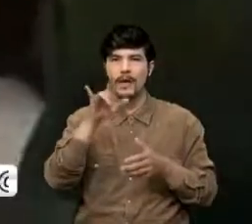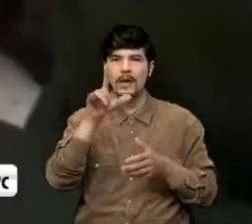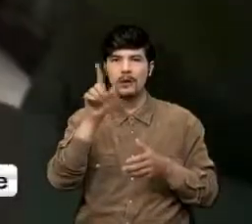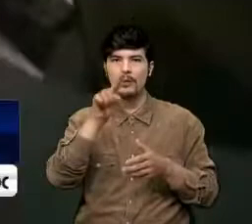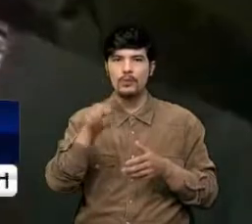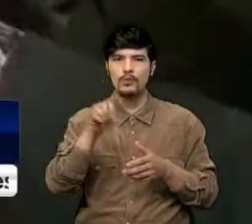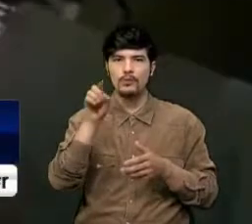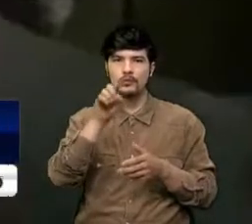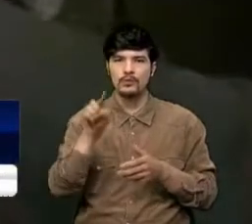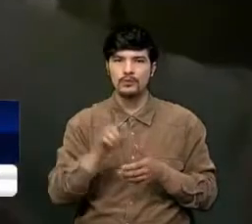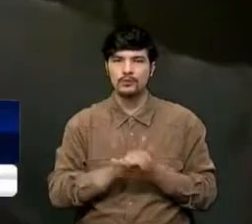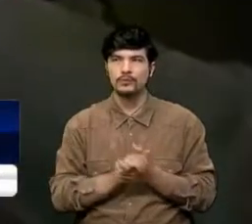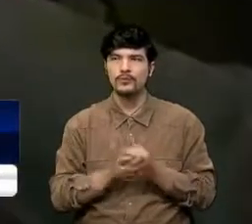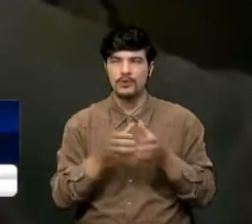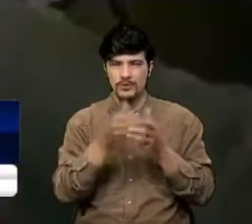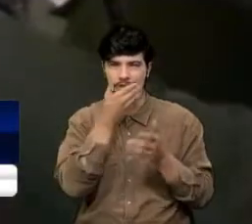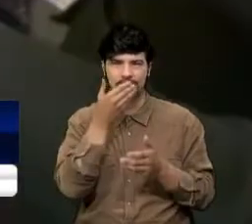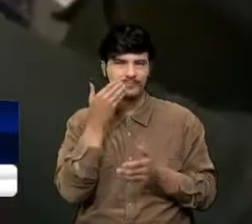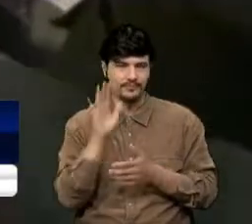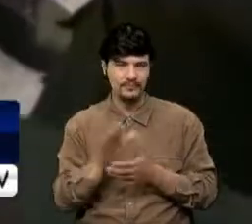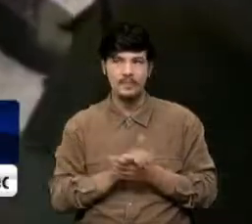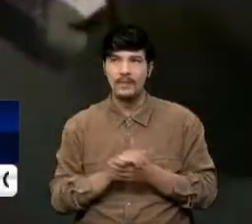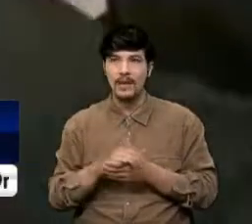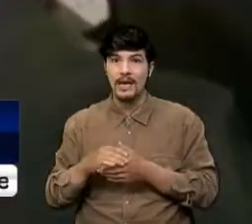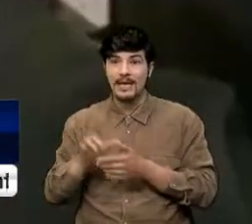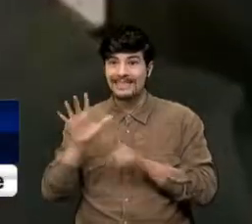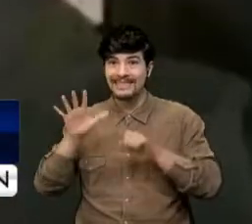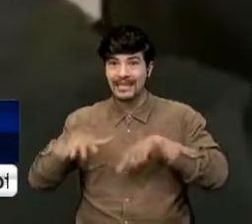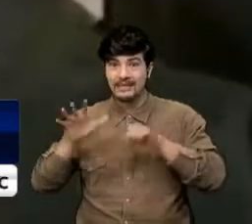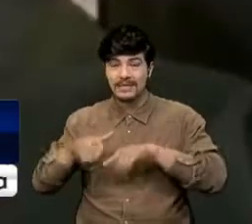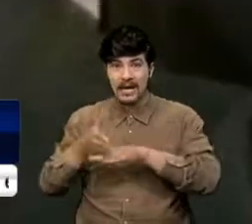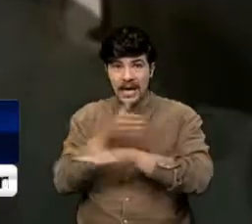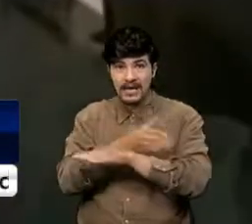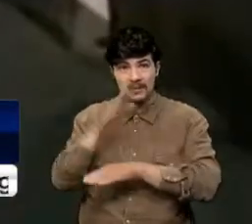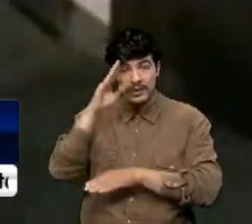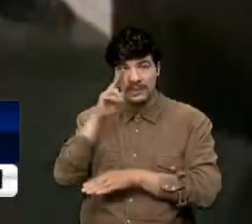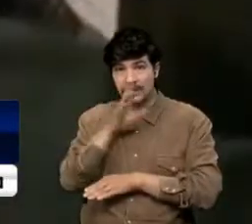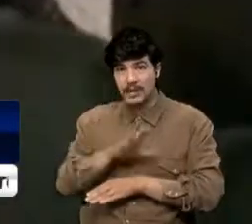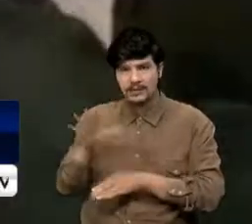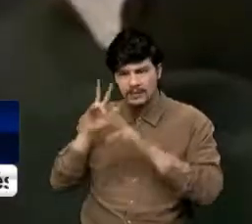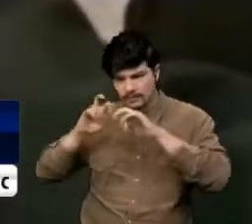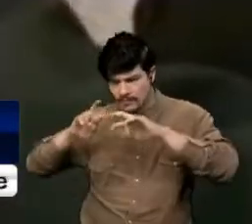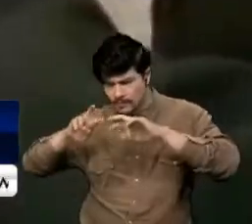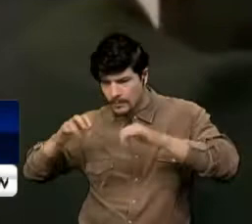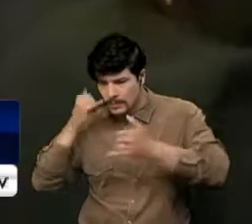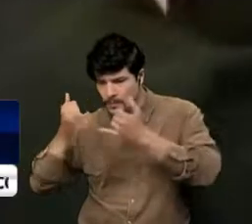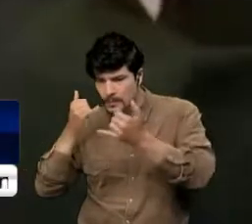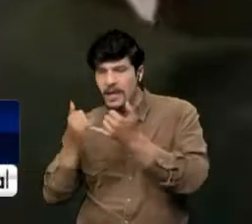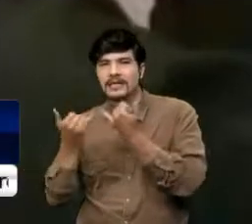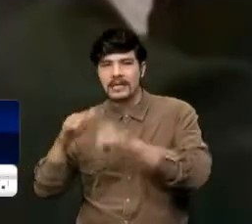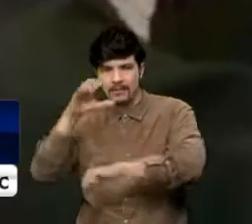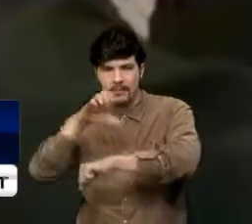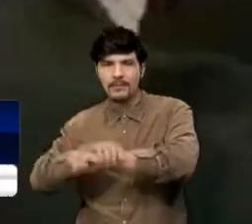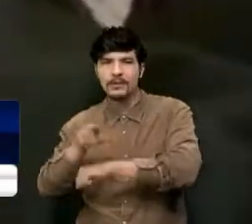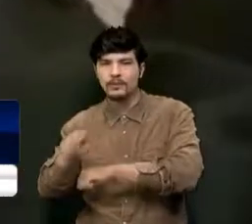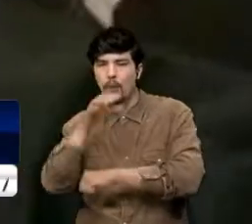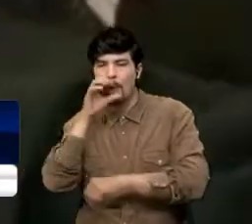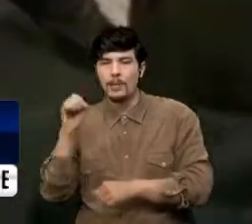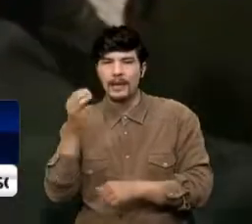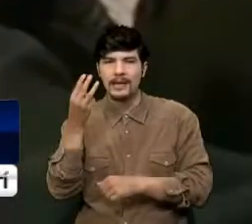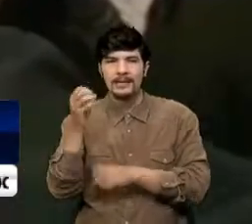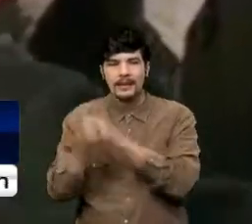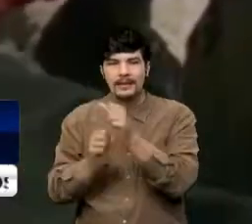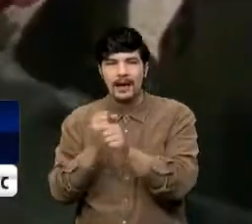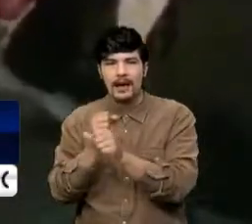Luego un arduo trabajo investigativo que se prolongó por más de 6 meses, unidades del norte de Santander lograron la captura de un hombre de 30